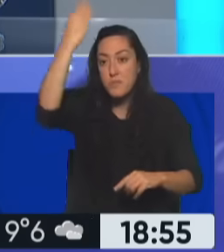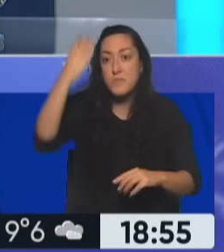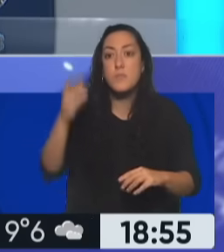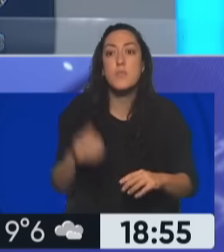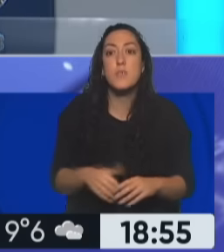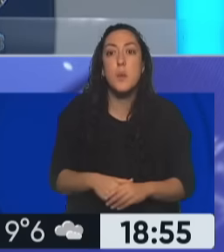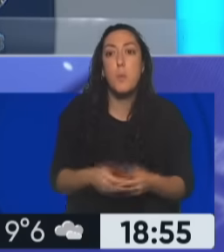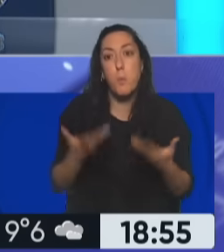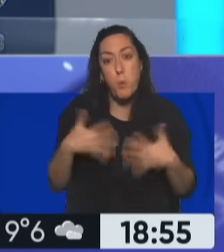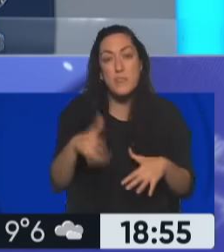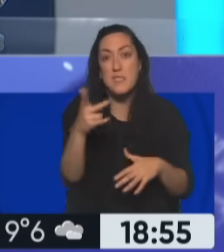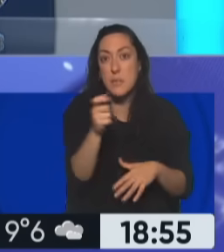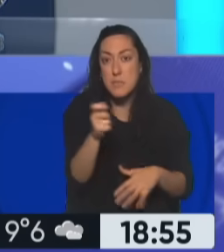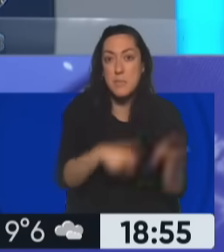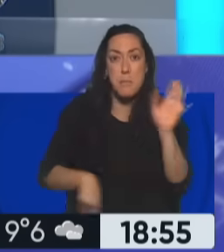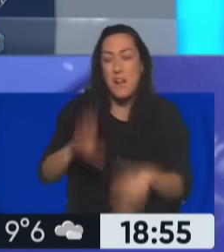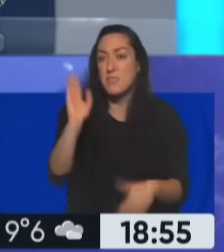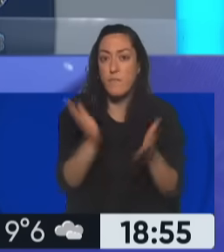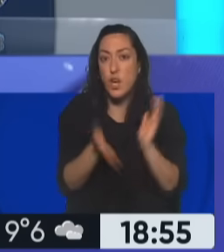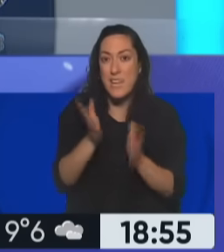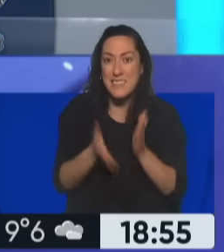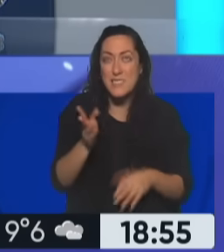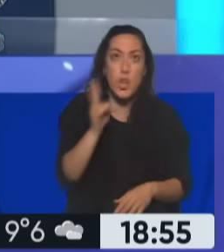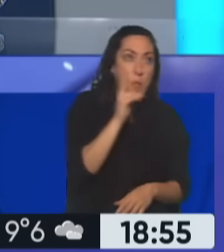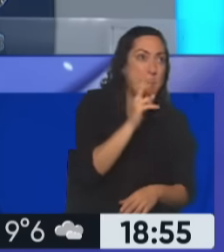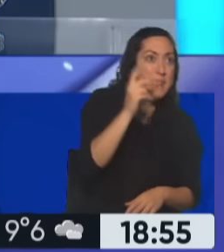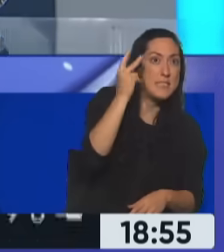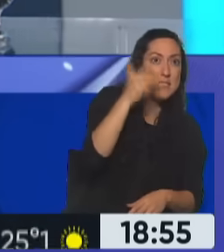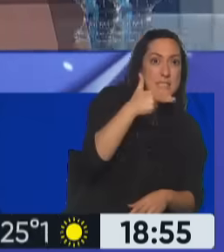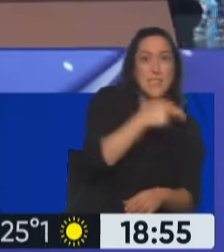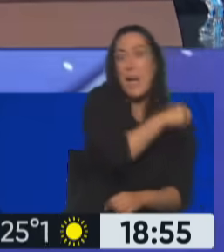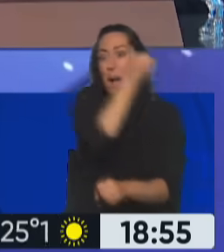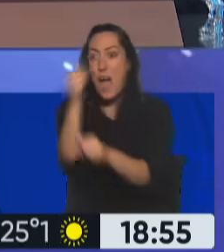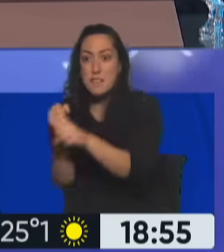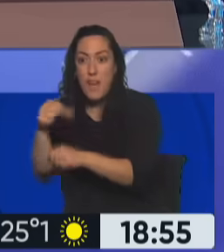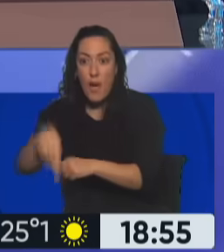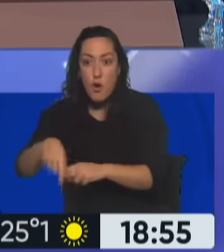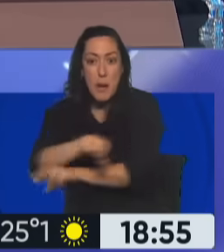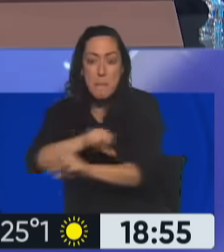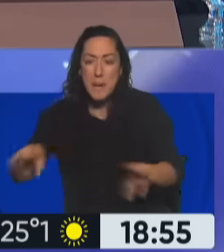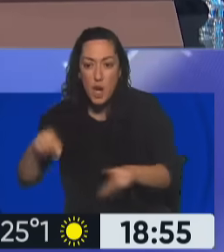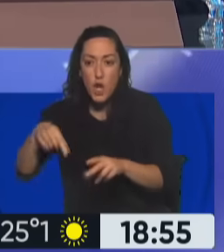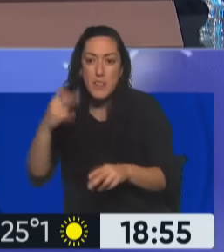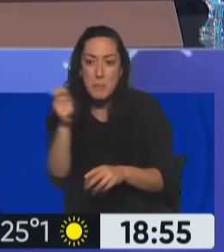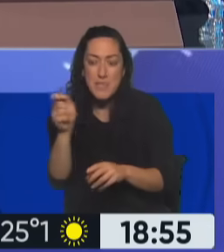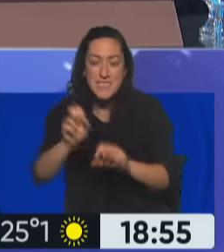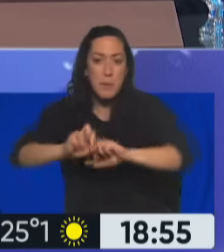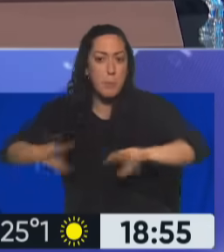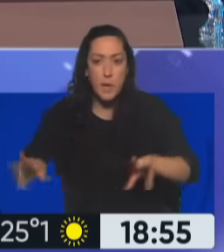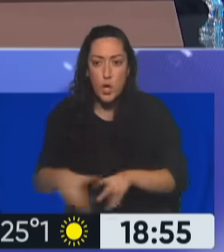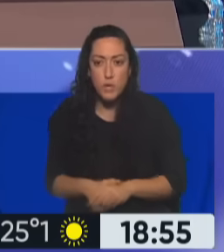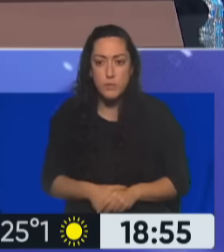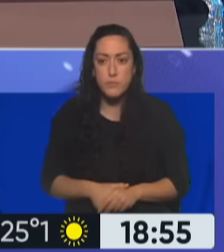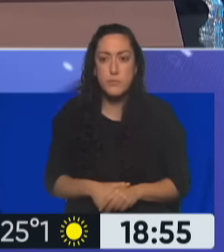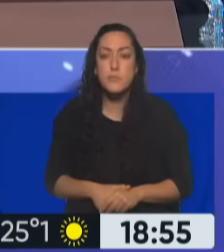podría convertirse en el trimestre más violento desde al menos el 2017. Y esto, bueno, es un poco la situación de Perú. Pero